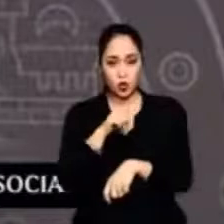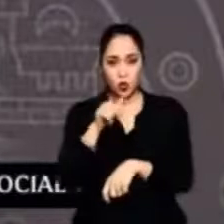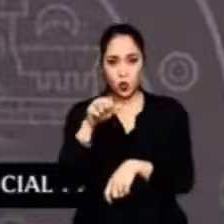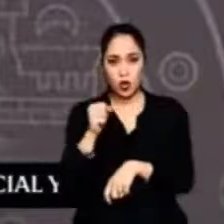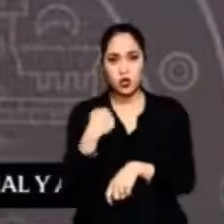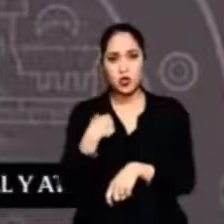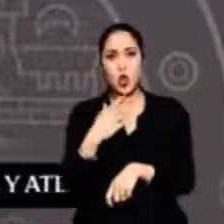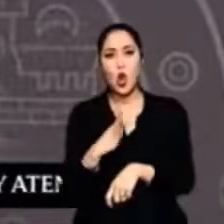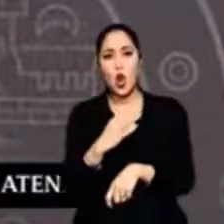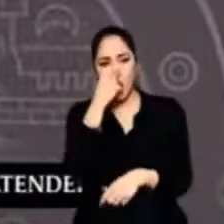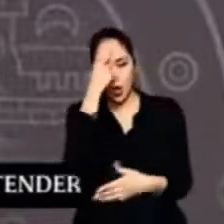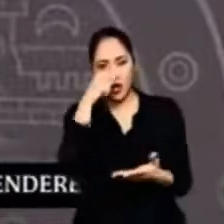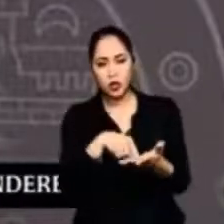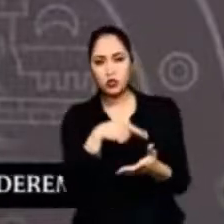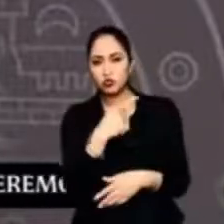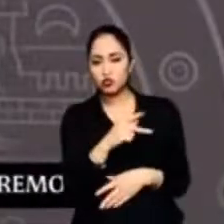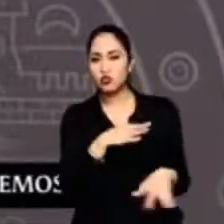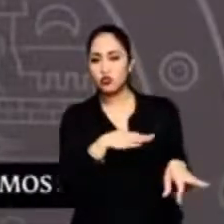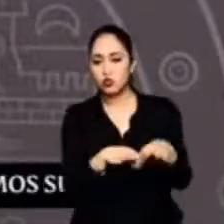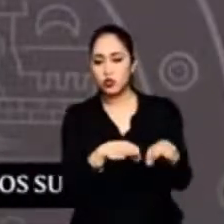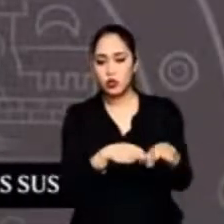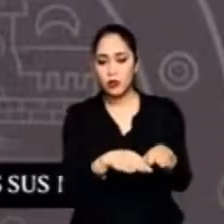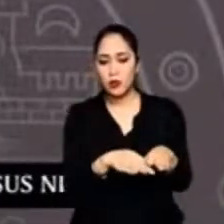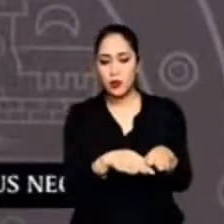que ya voló alto.